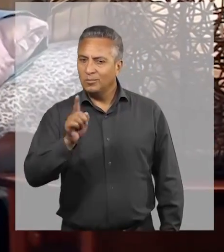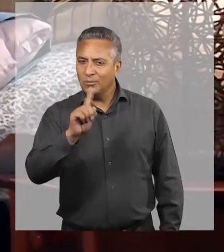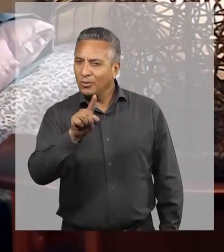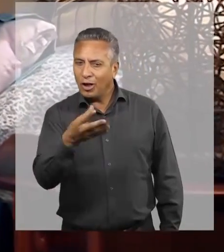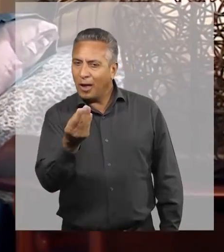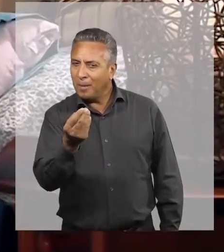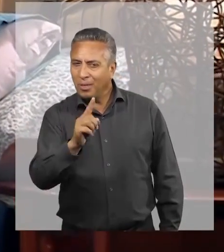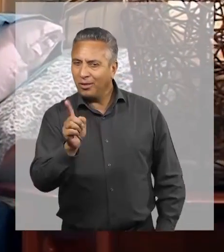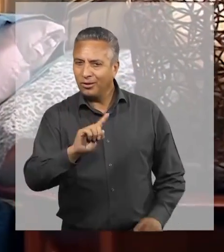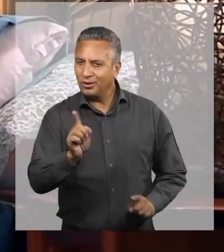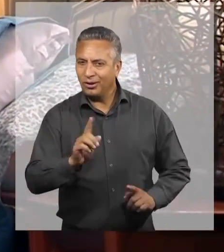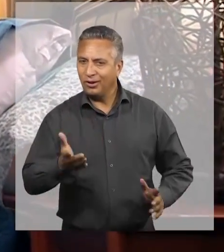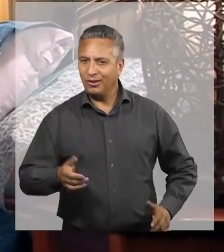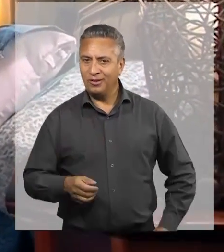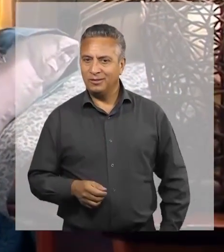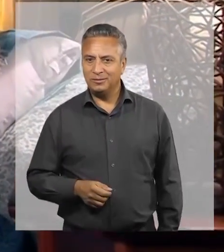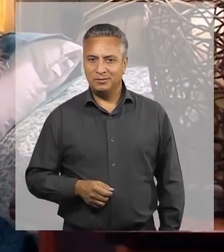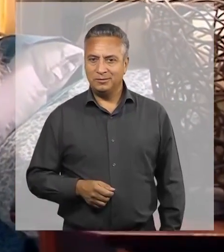No tengas miedo.